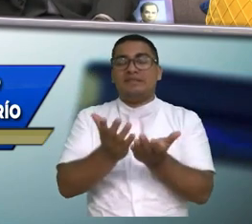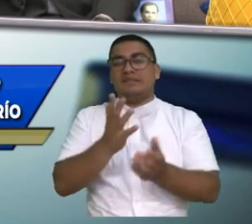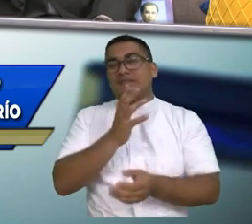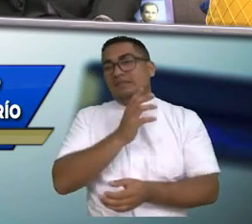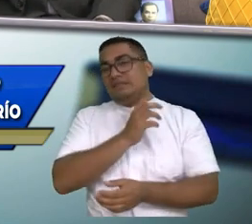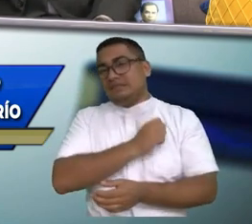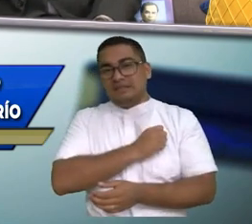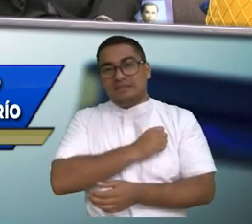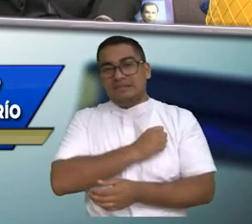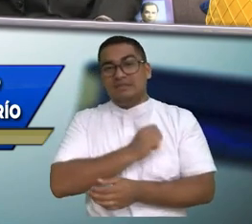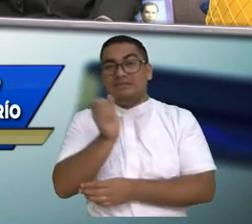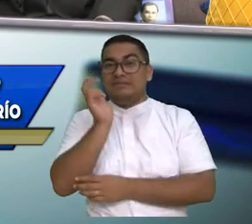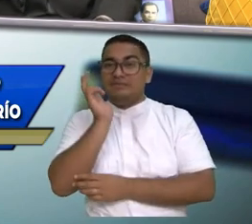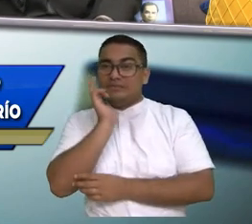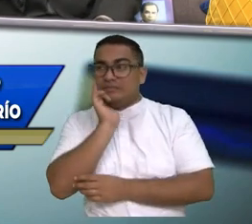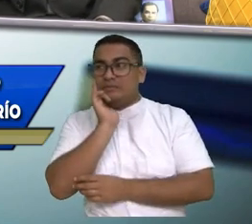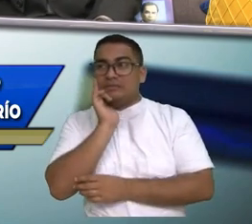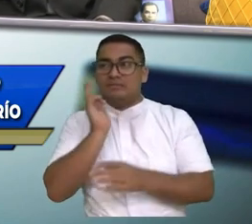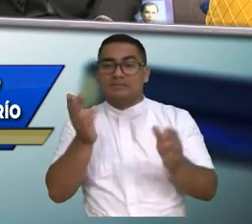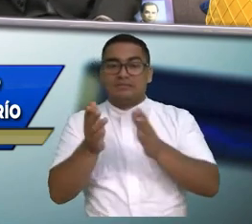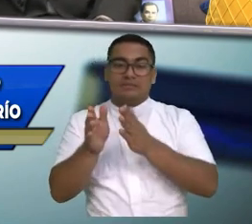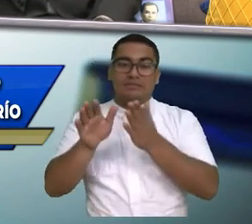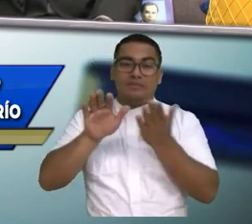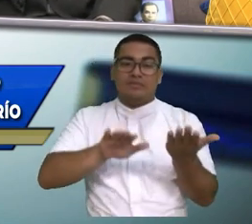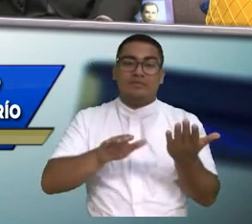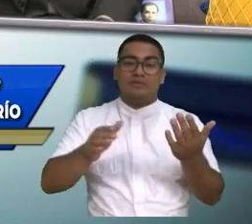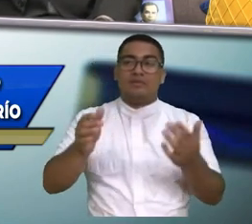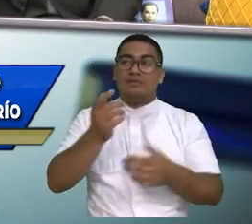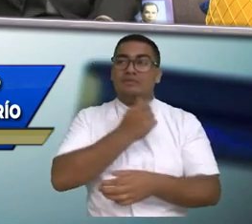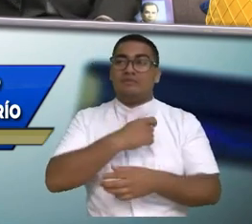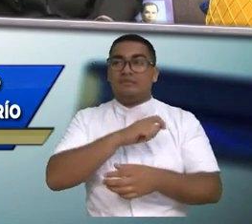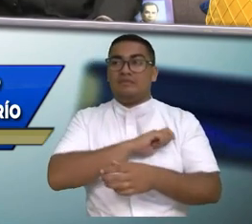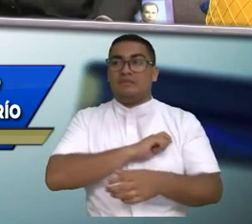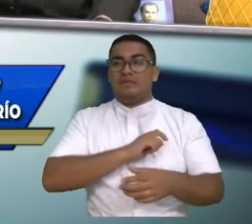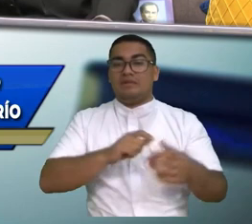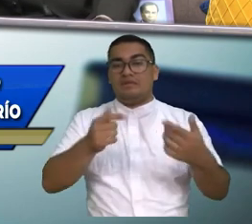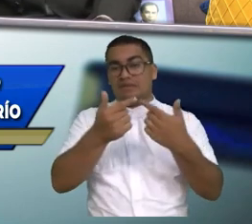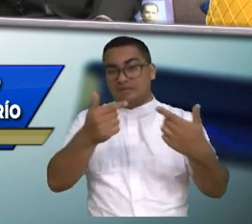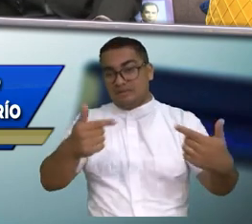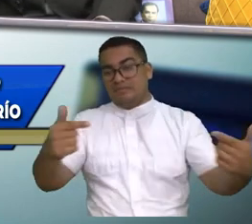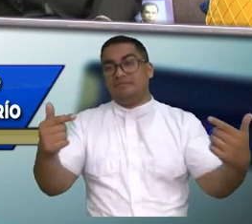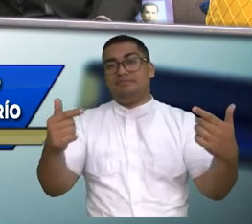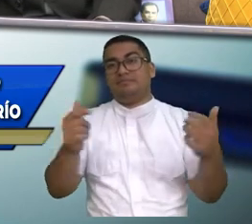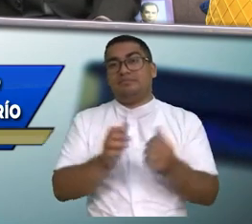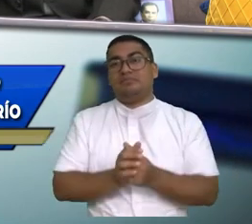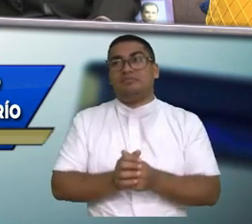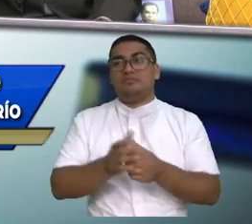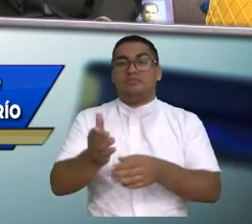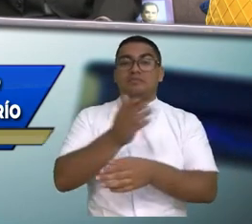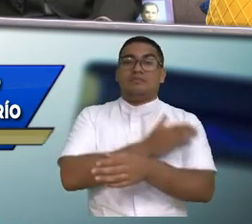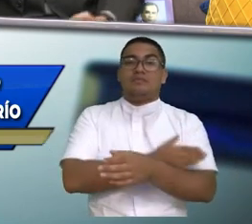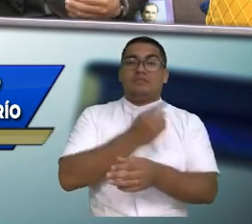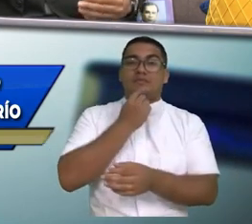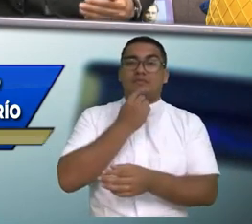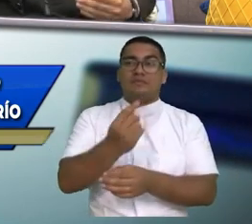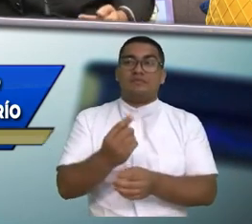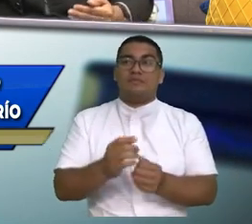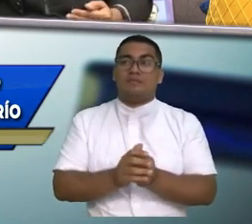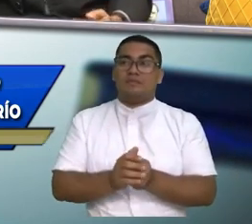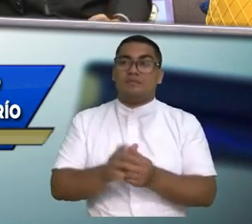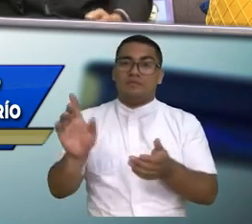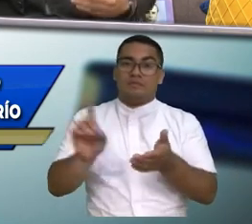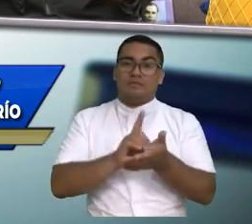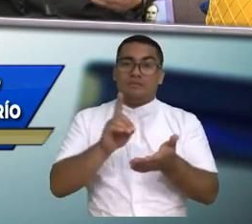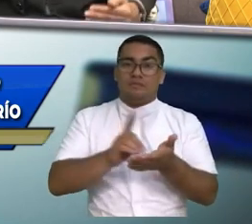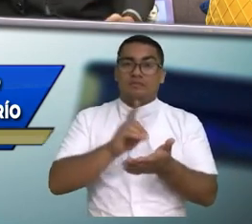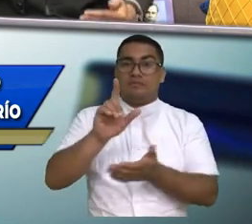de los pilares más importantes de la lengua, de la literatura. Como le dije anteriormente, no es fácil que el diccionario